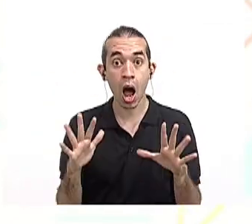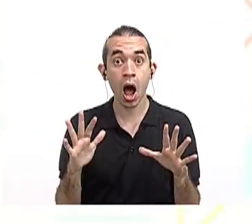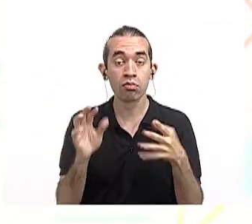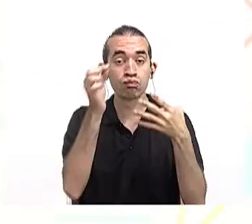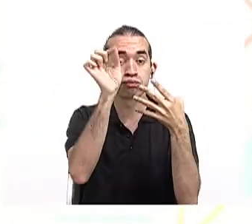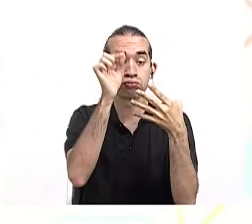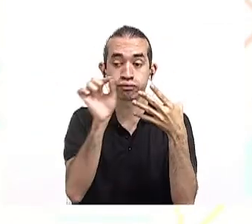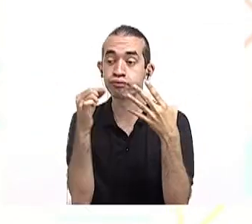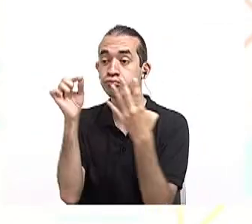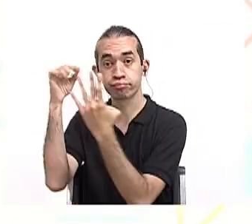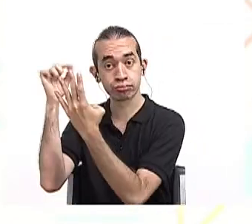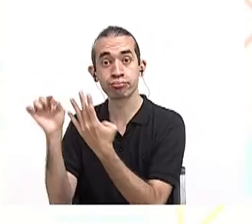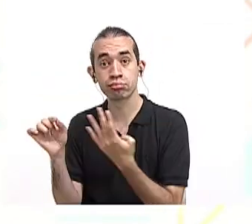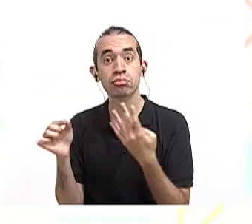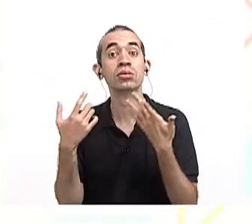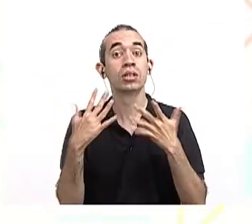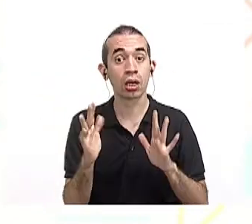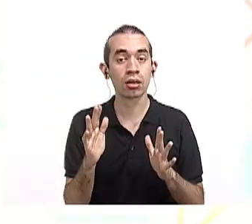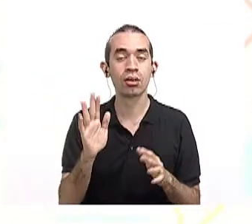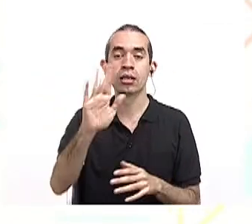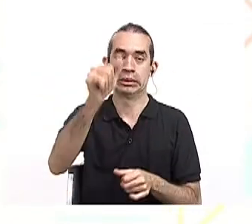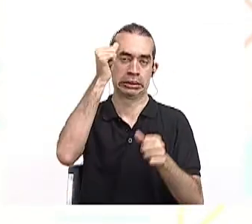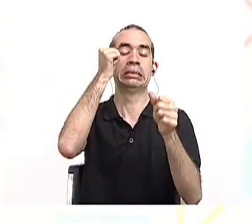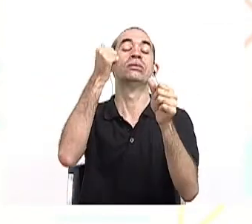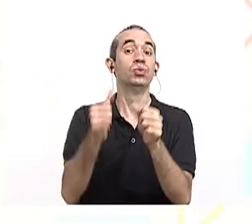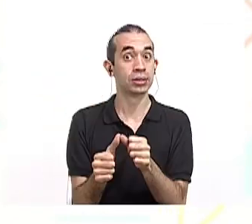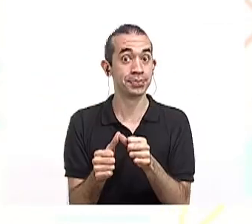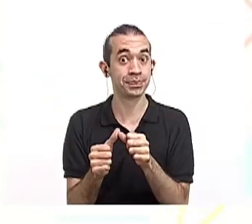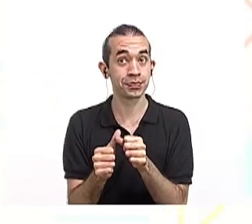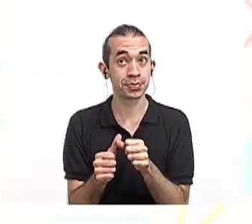los denominadores, recordamos lo siguiente.